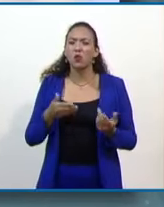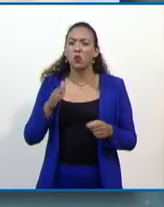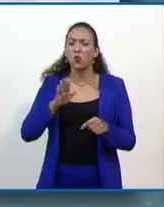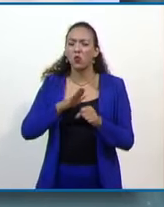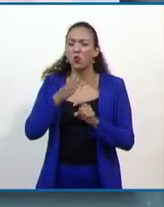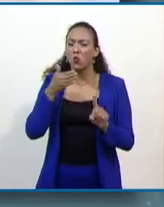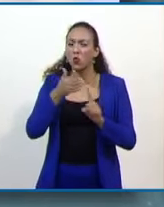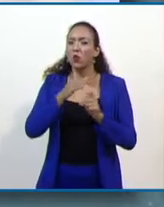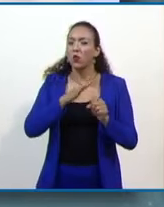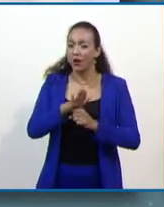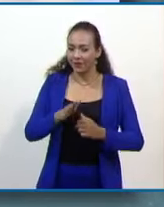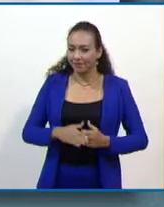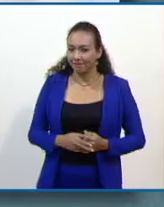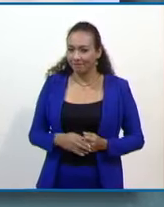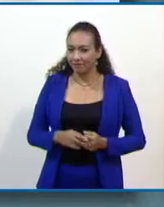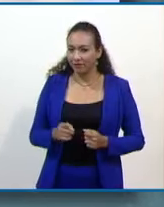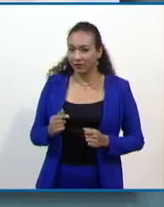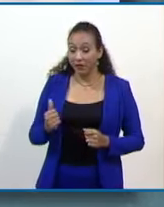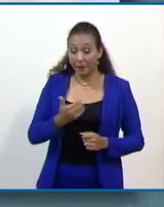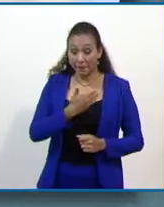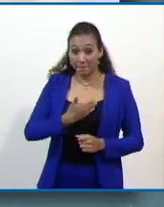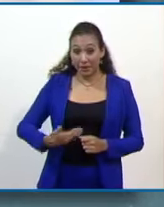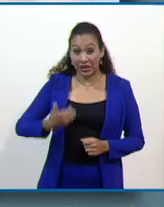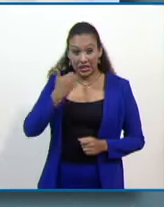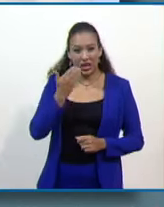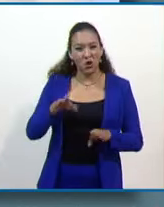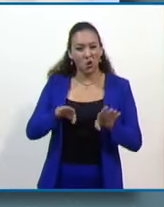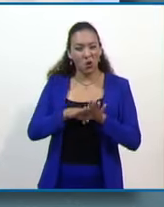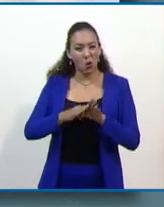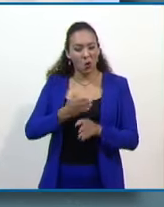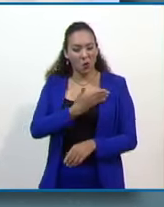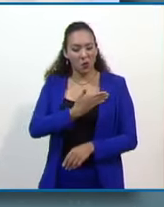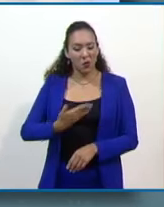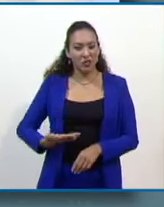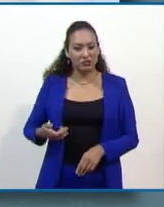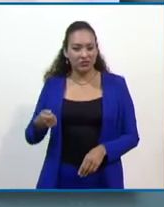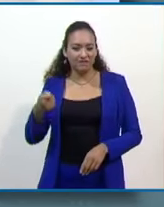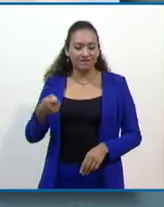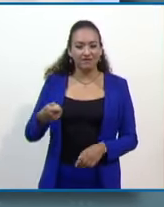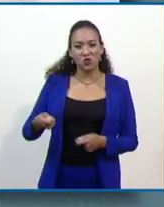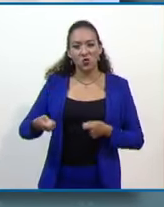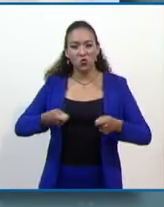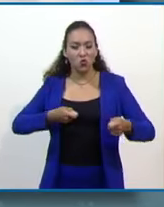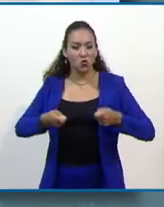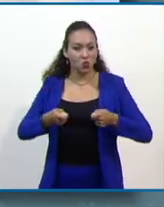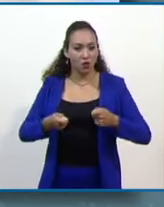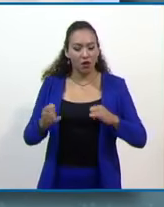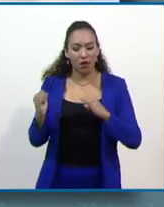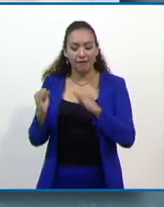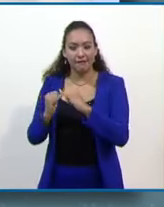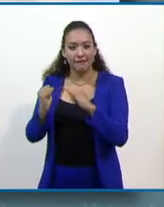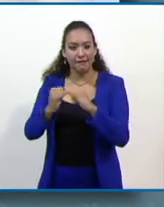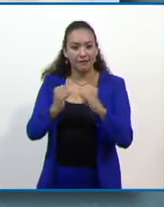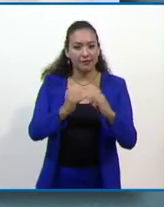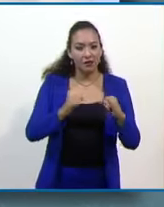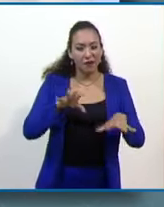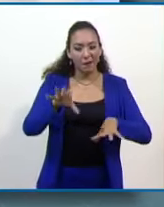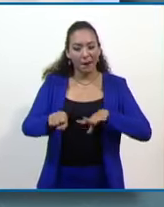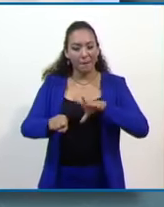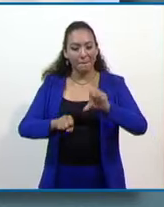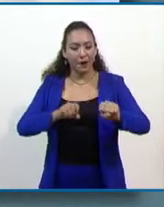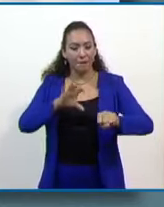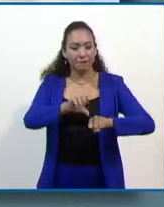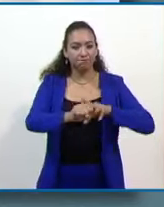realidad es crear un sistema totalitario y vertical, ausente de instituciones y mecanismos